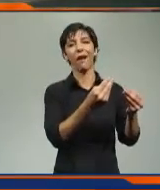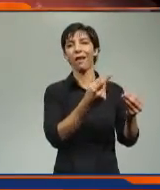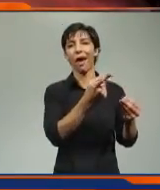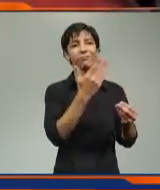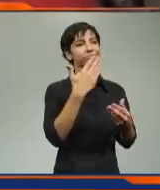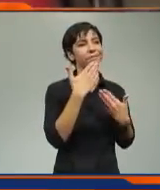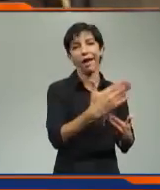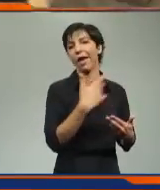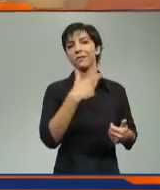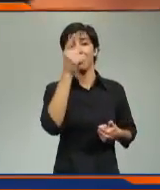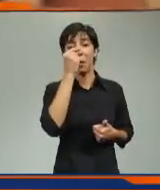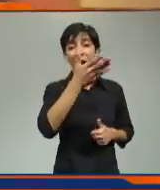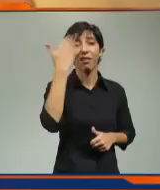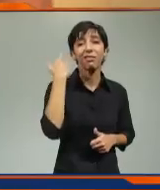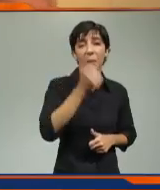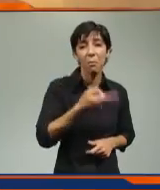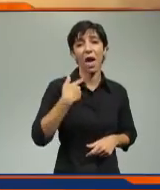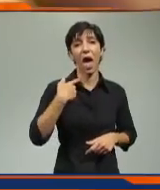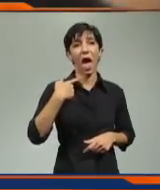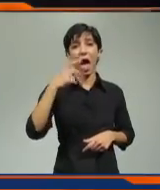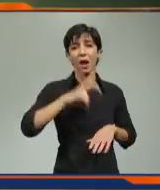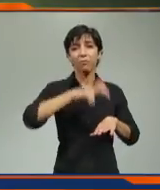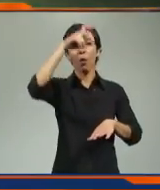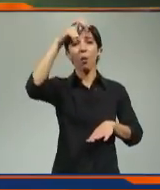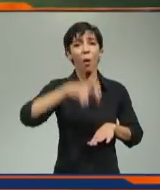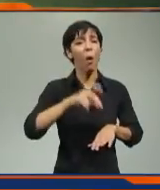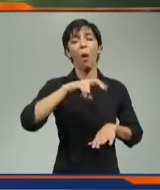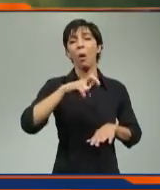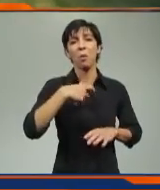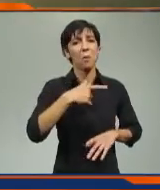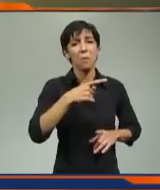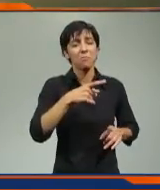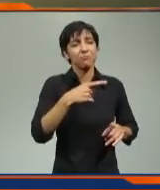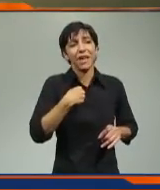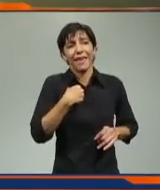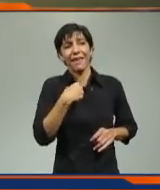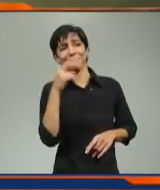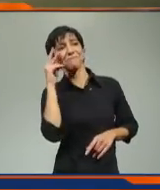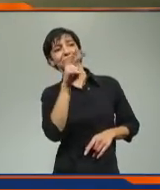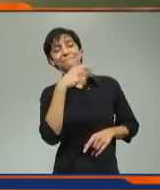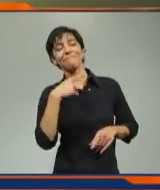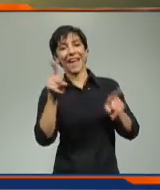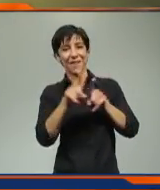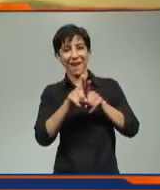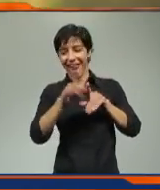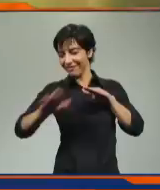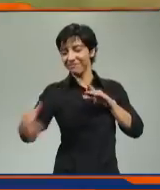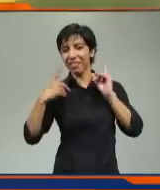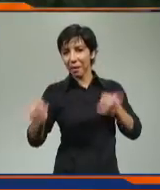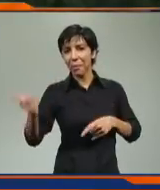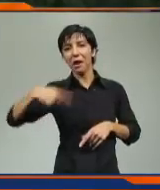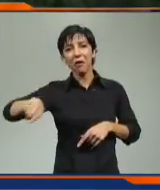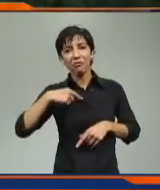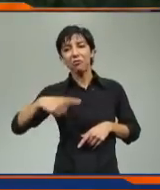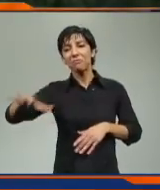saltador con garrocha, después entrenador. Y bueno, tanto yo como mis hermanos de muy chicos en Santa Fe empezamos a ir a